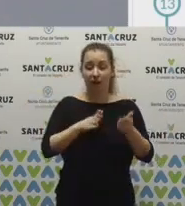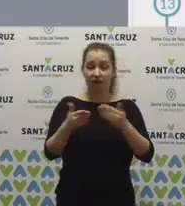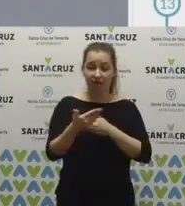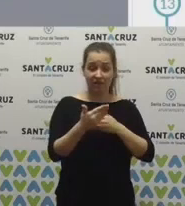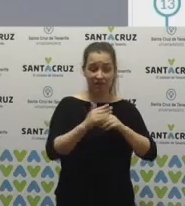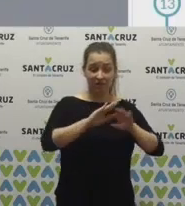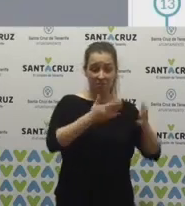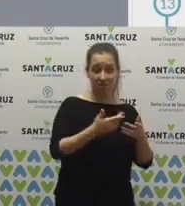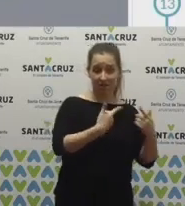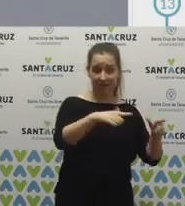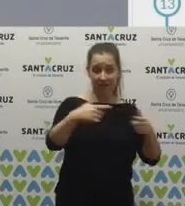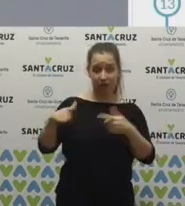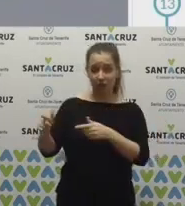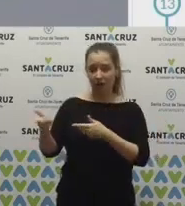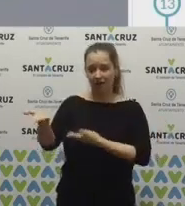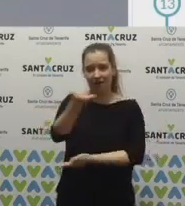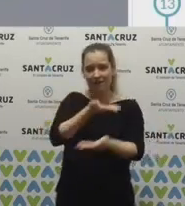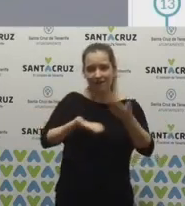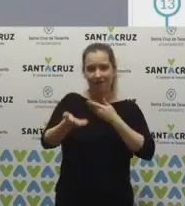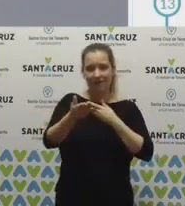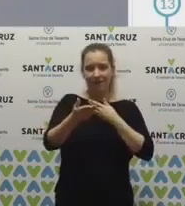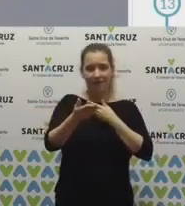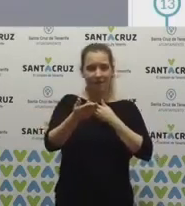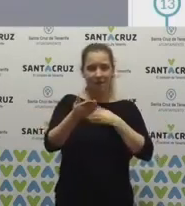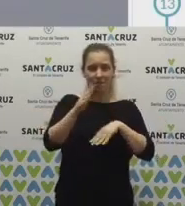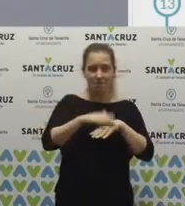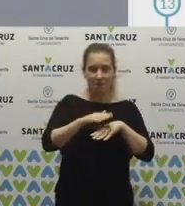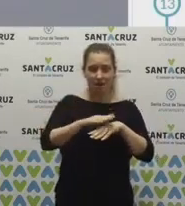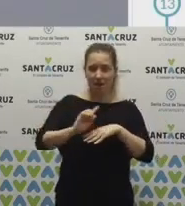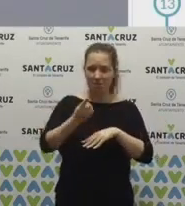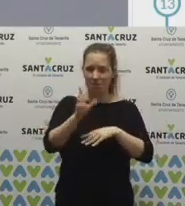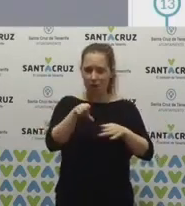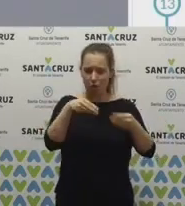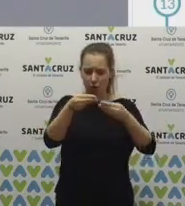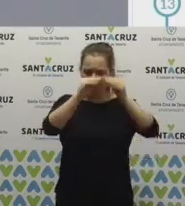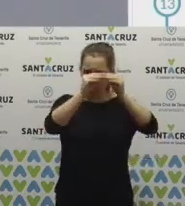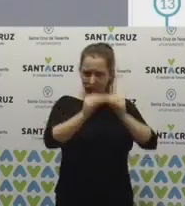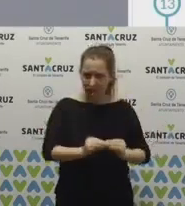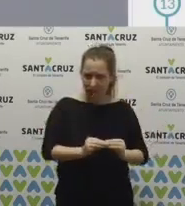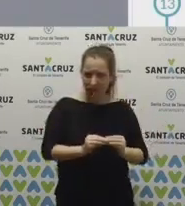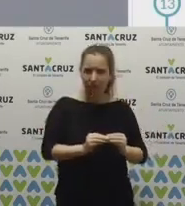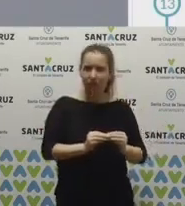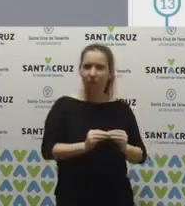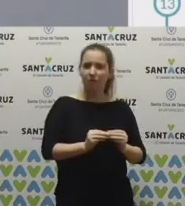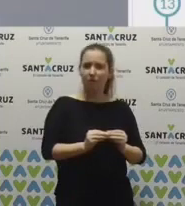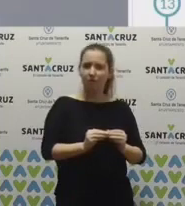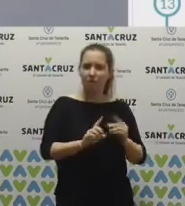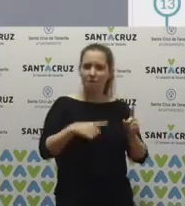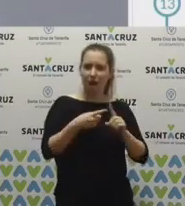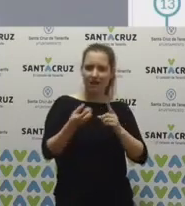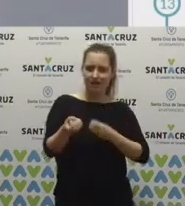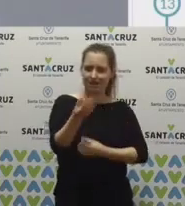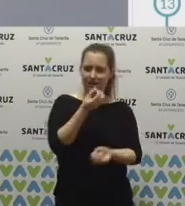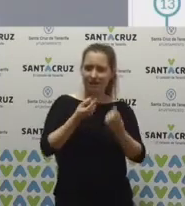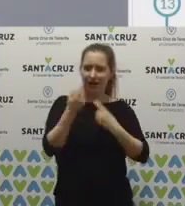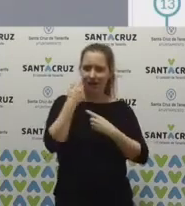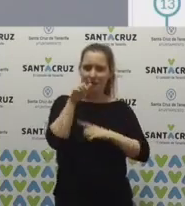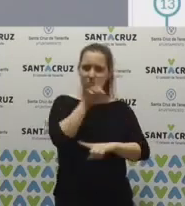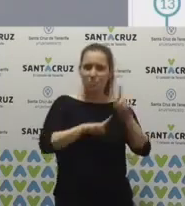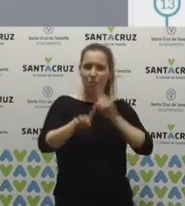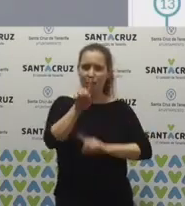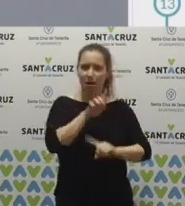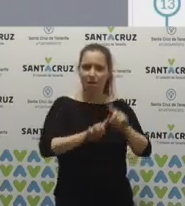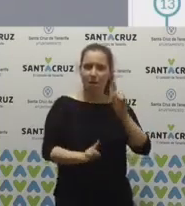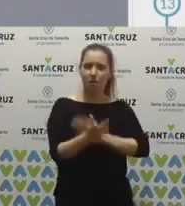mesas sectoriales para tener un diálogo fluido y saber exactamente con qué dificultades se están encontrando yo por